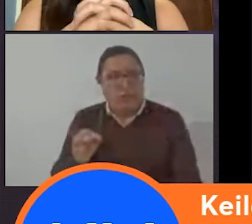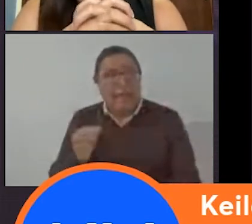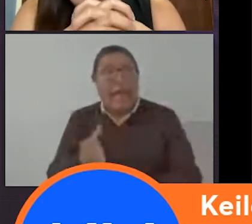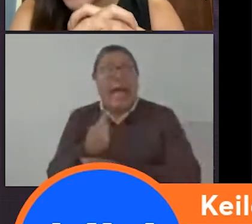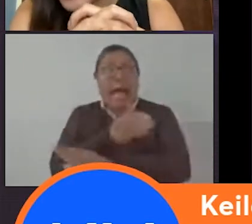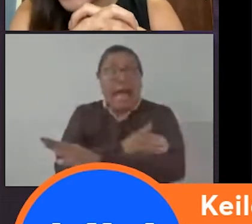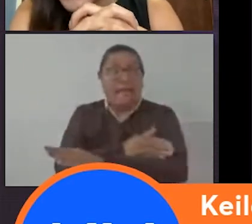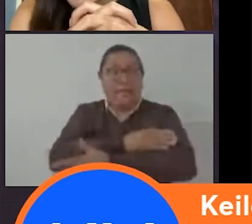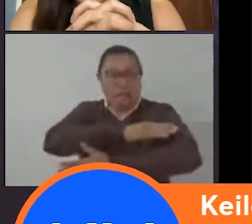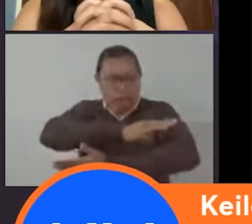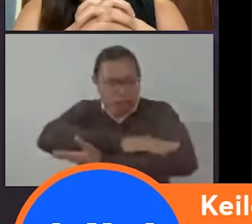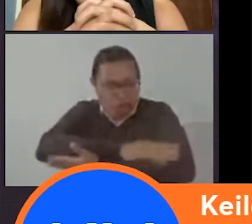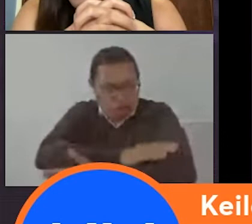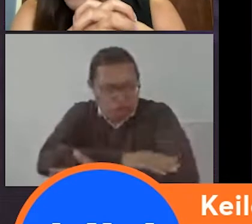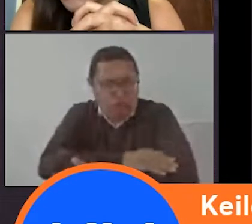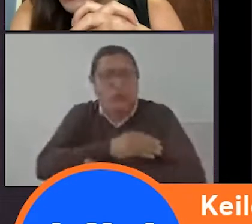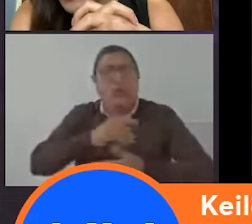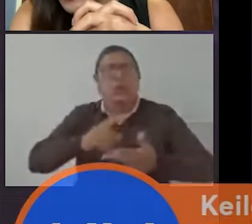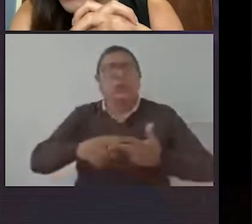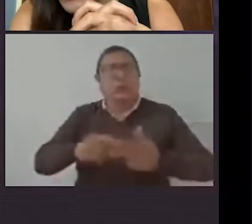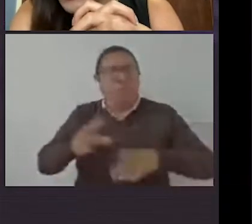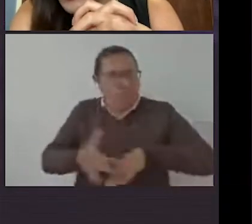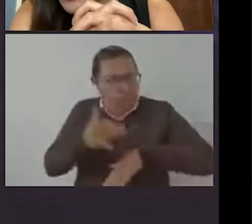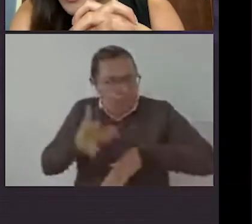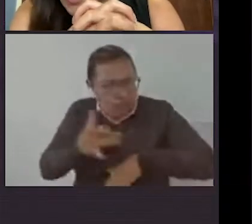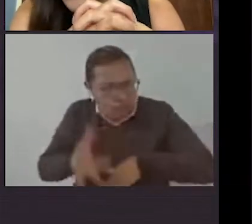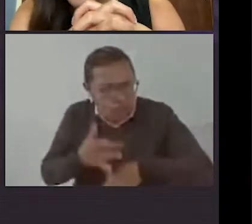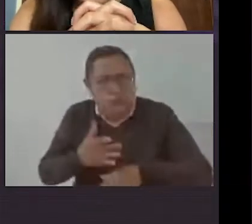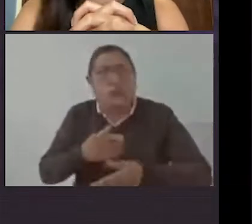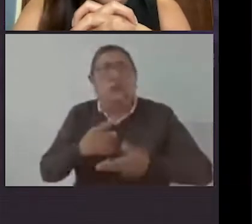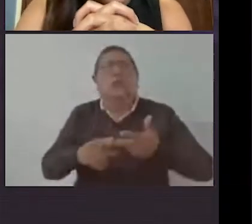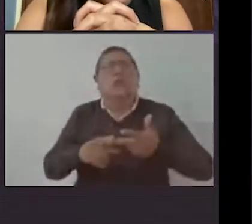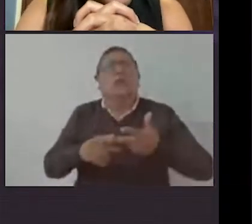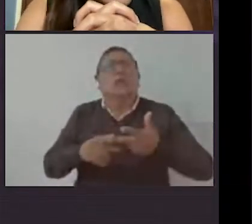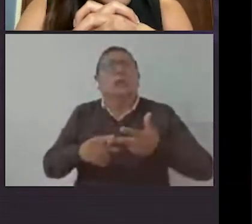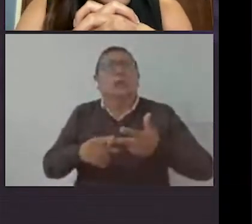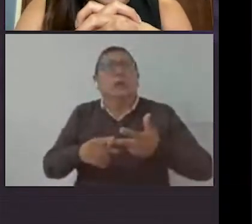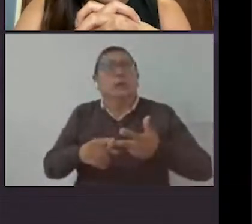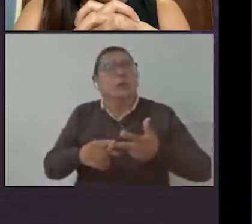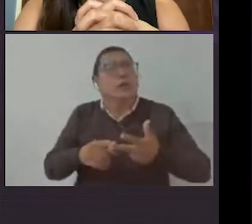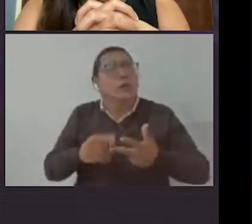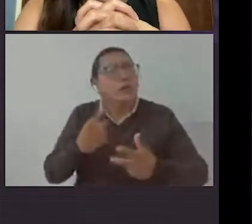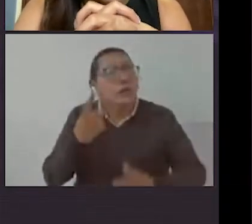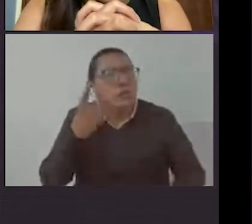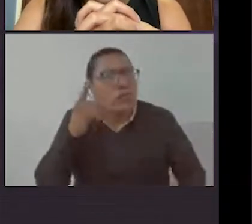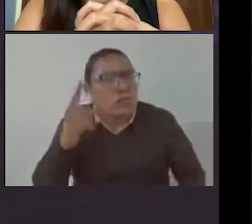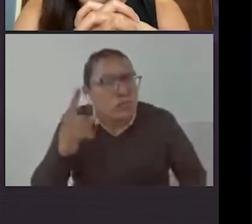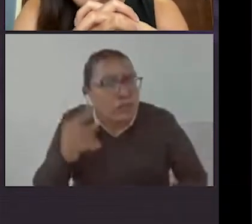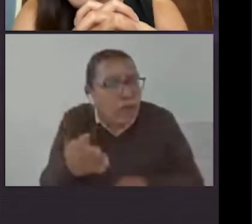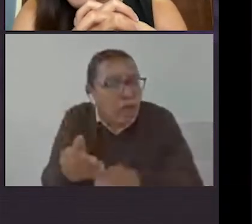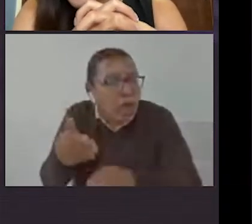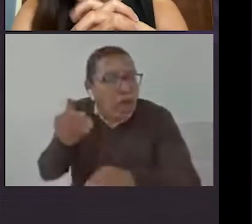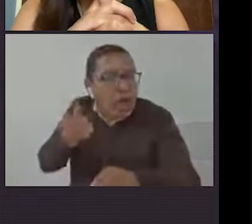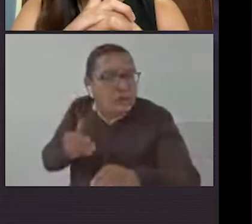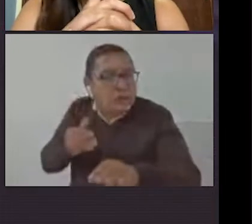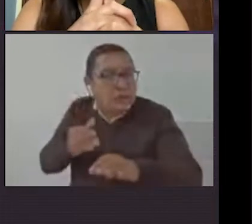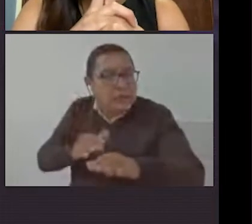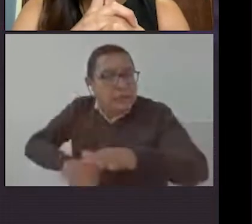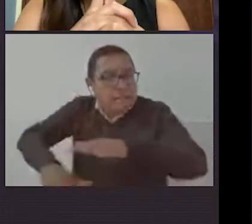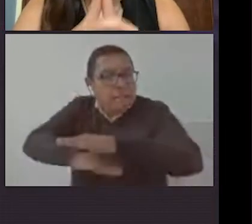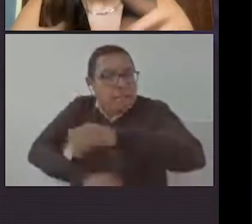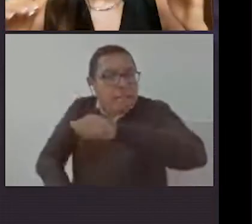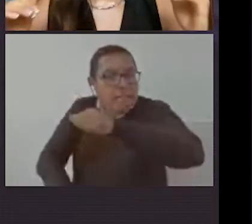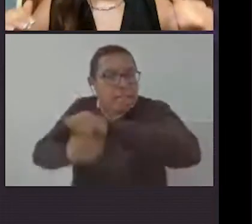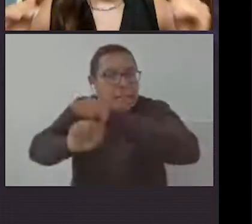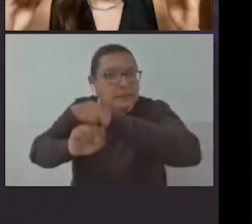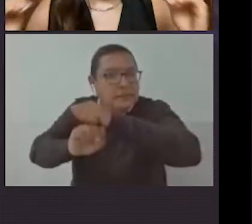de la motivación, antes de la formación, hay una que es la base de todas esas. Y es la